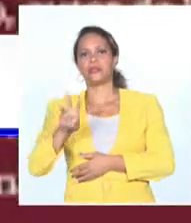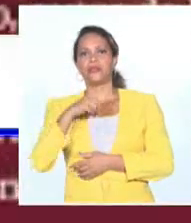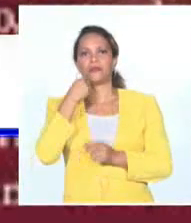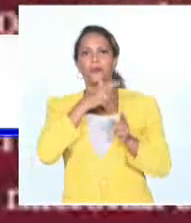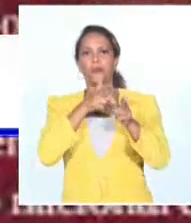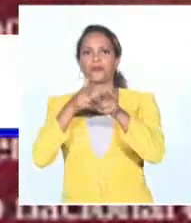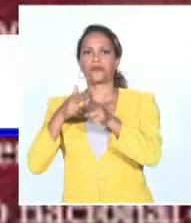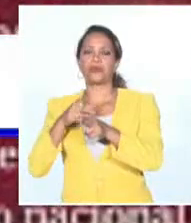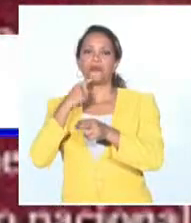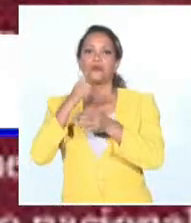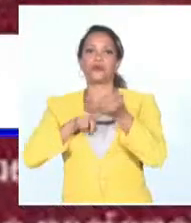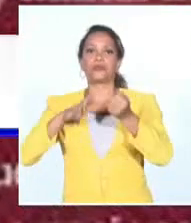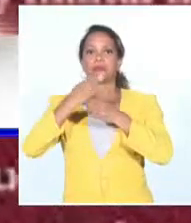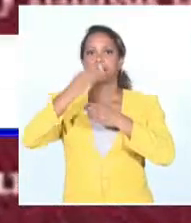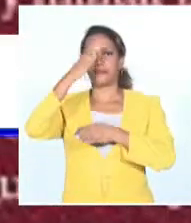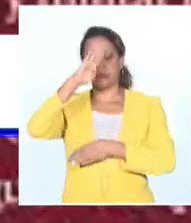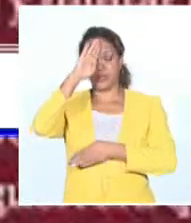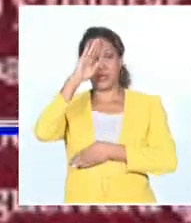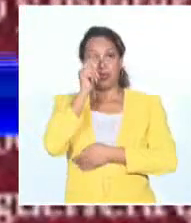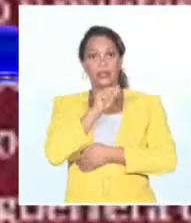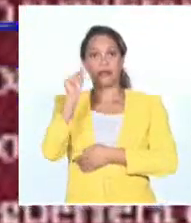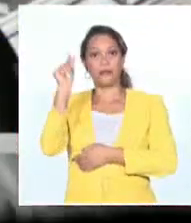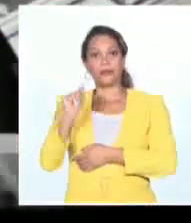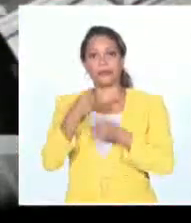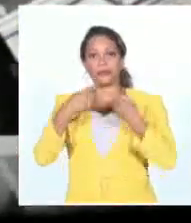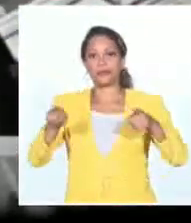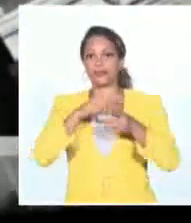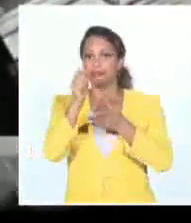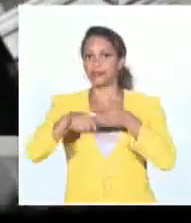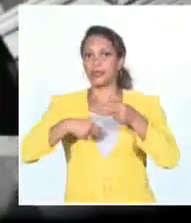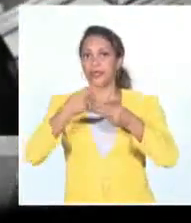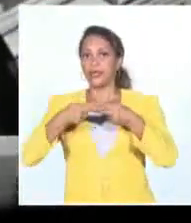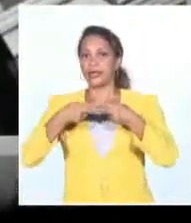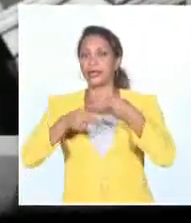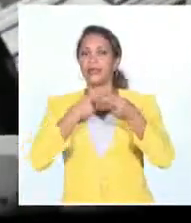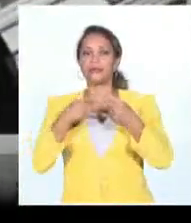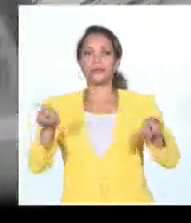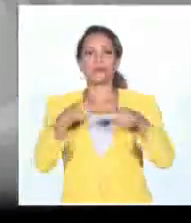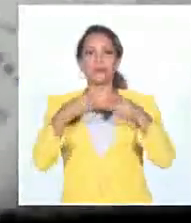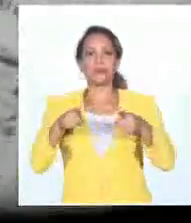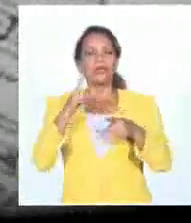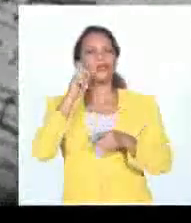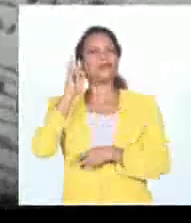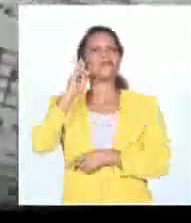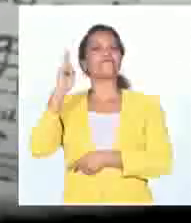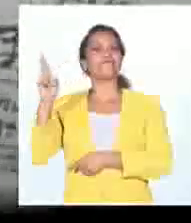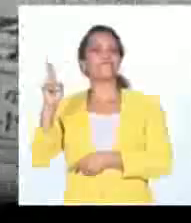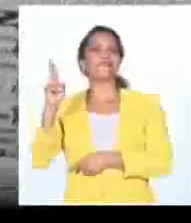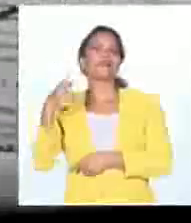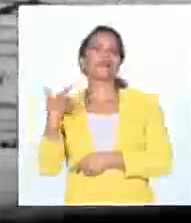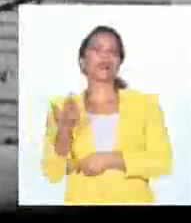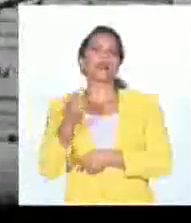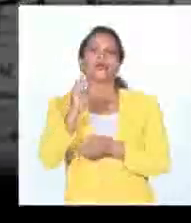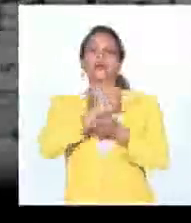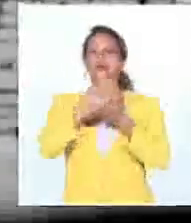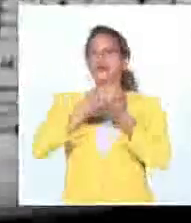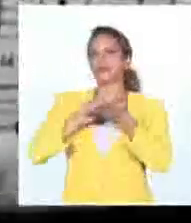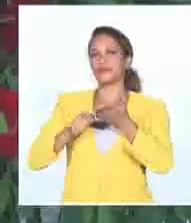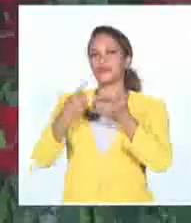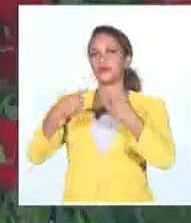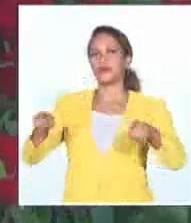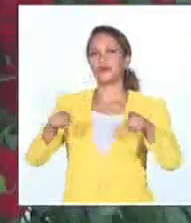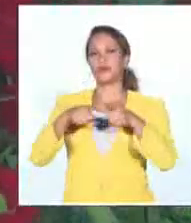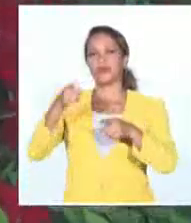Cuba del independentista bayamés Perucho Figueredo nos remonta a la imagen de pluma en mano y la creación de un himno a la